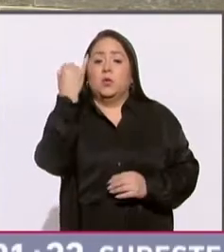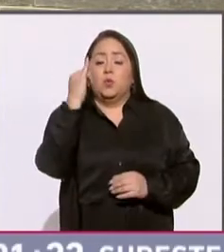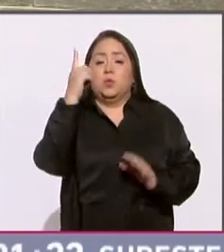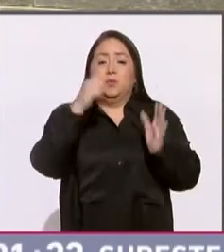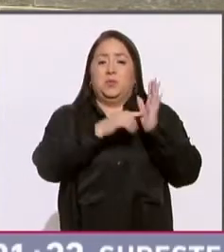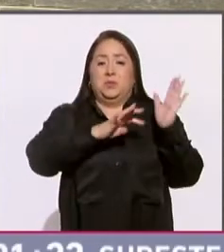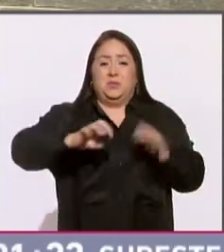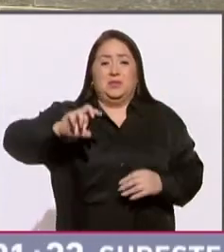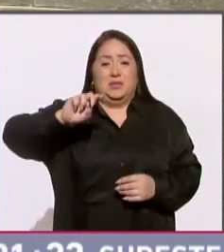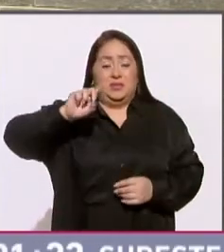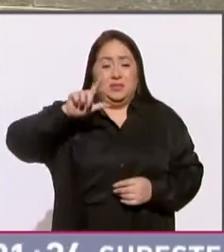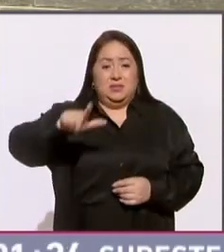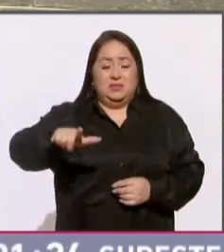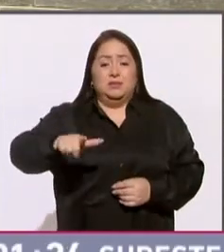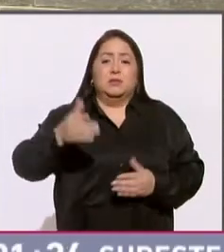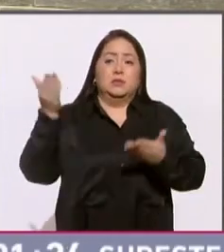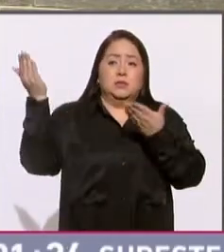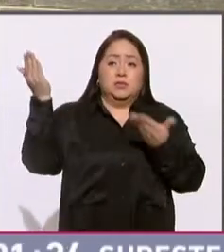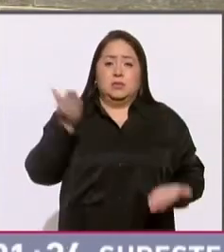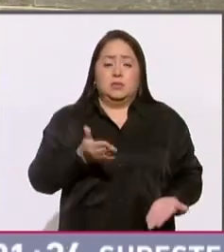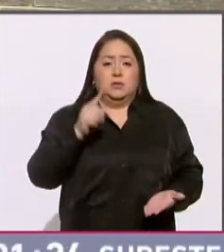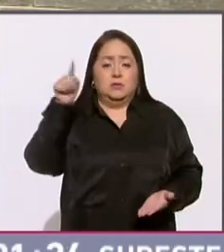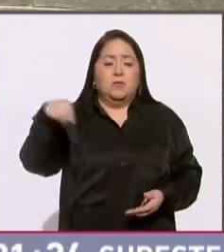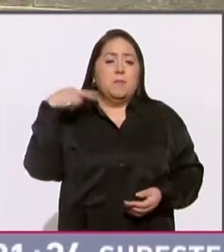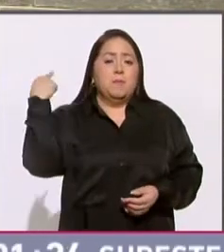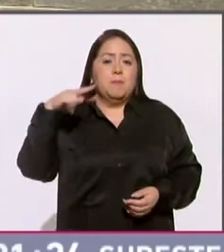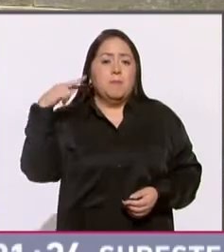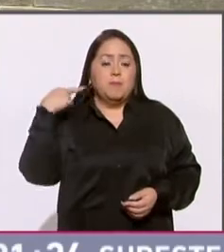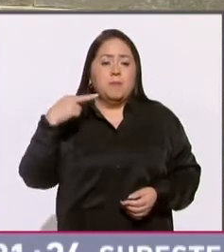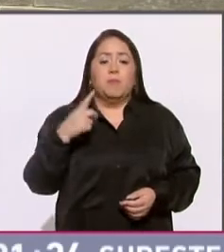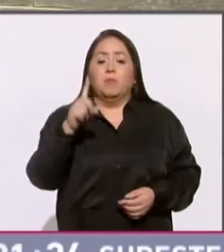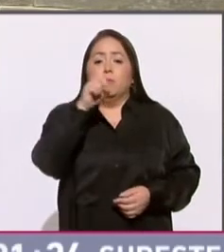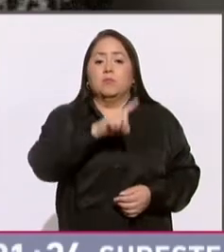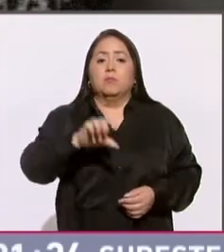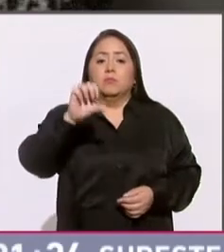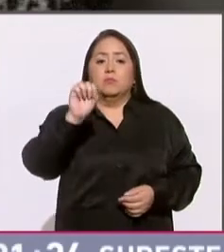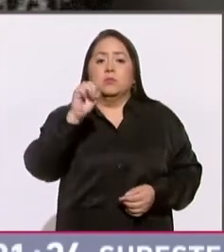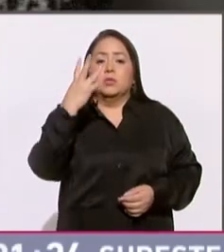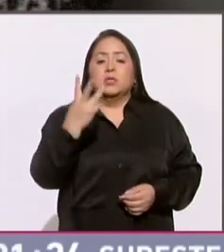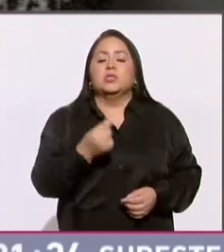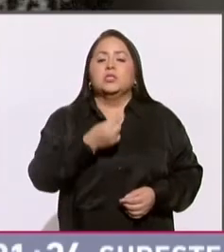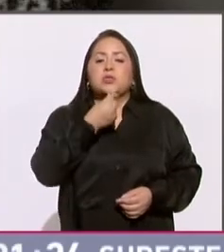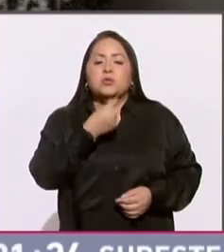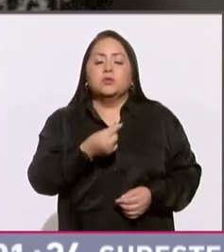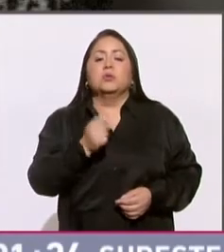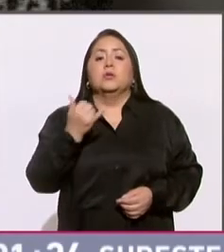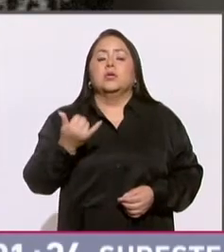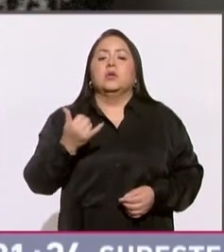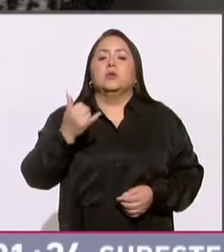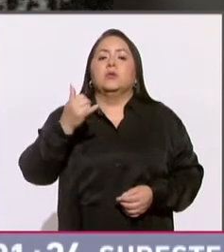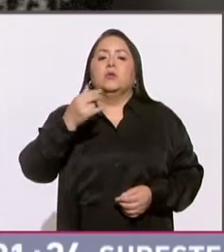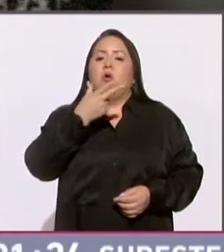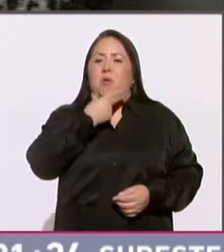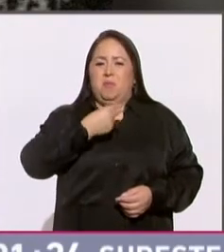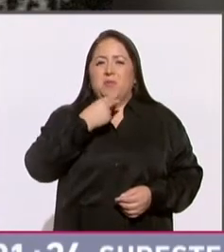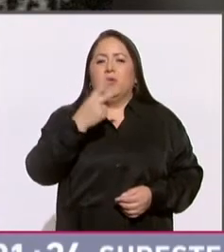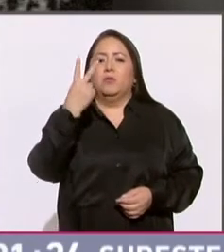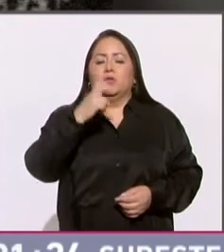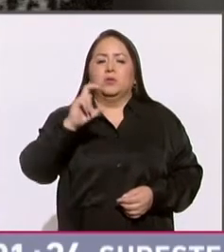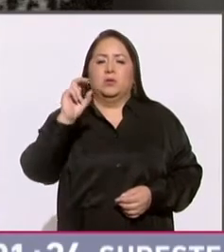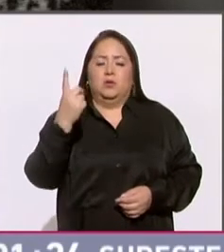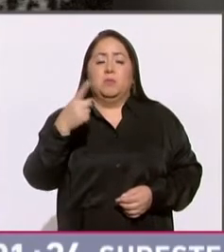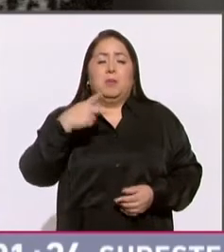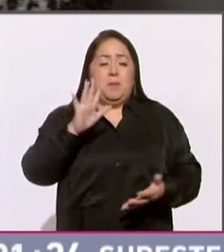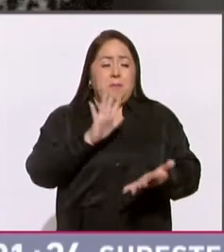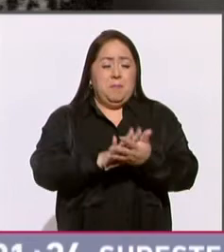1937 llegaron al puerto de veracruz 163 niñas y 291 niños la